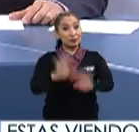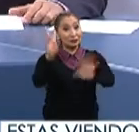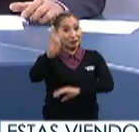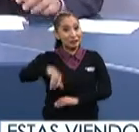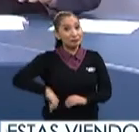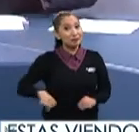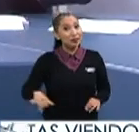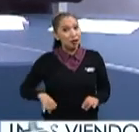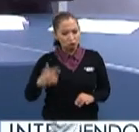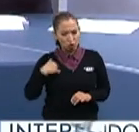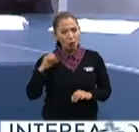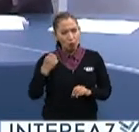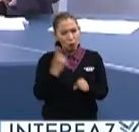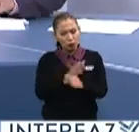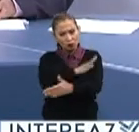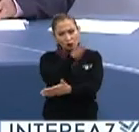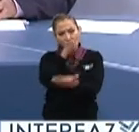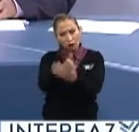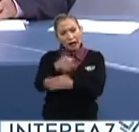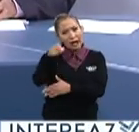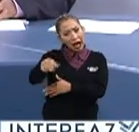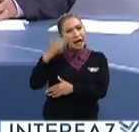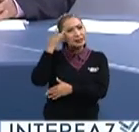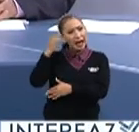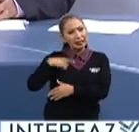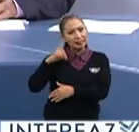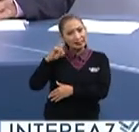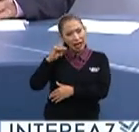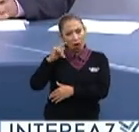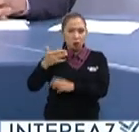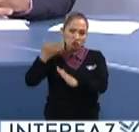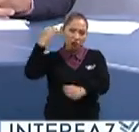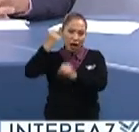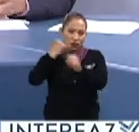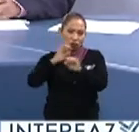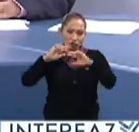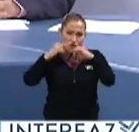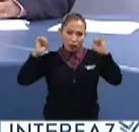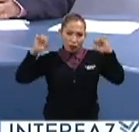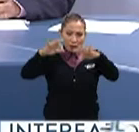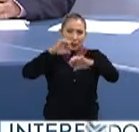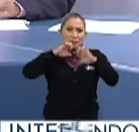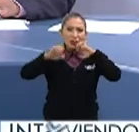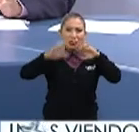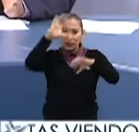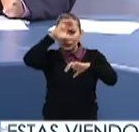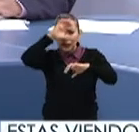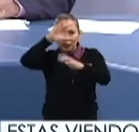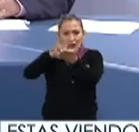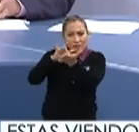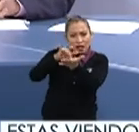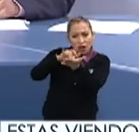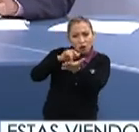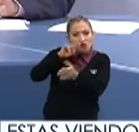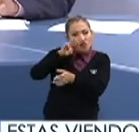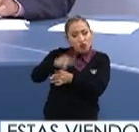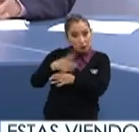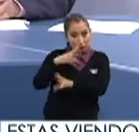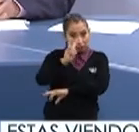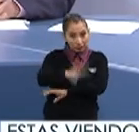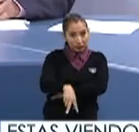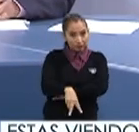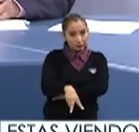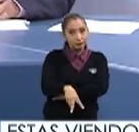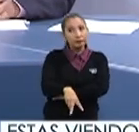muy interesante. Tuve la oportunidad de asistir a San Diego ya hace varios años a un encuentro también de periodismo científico. Por